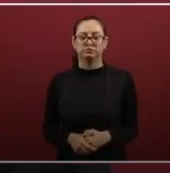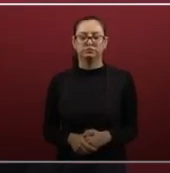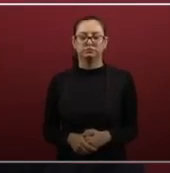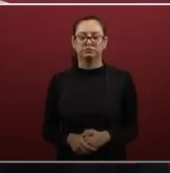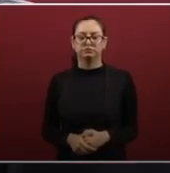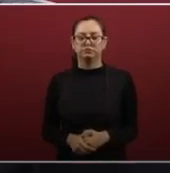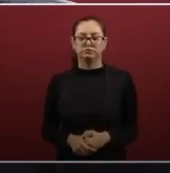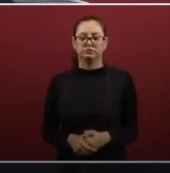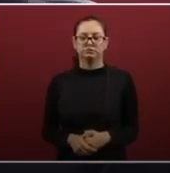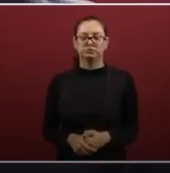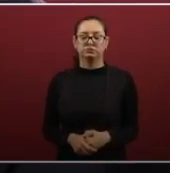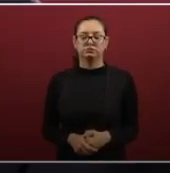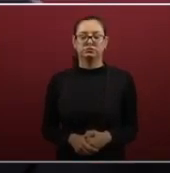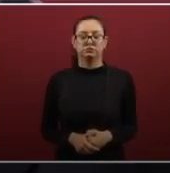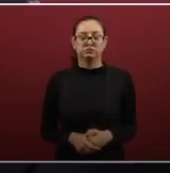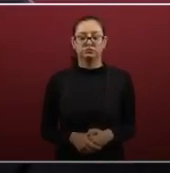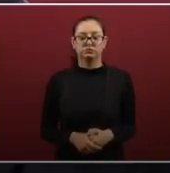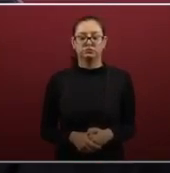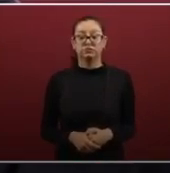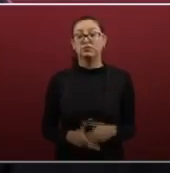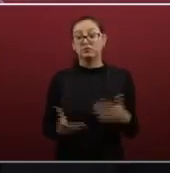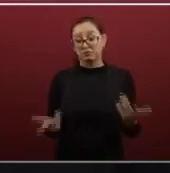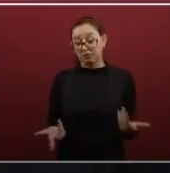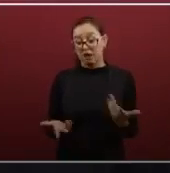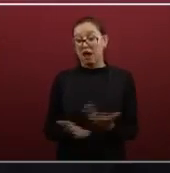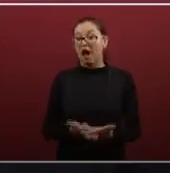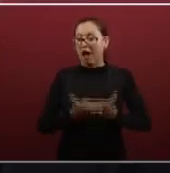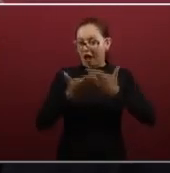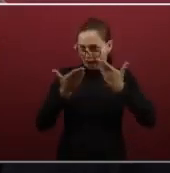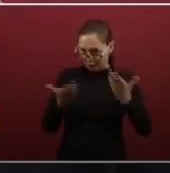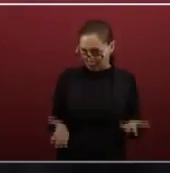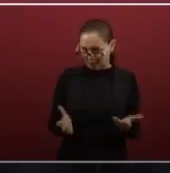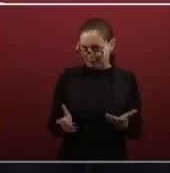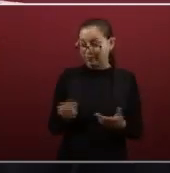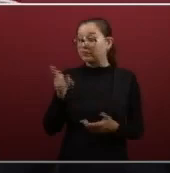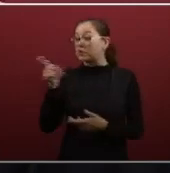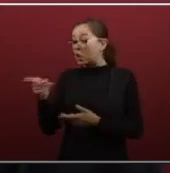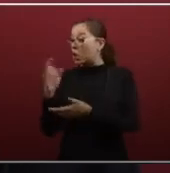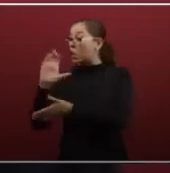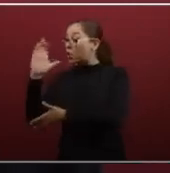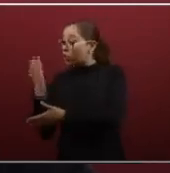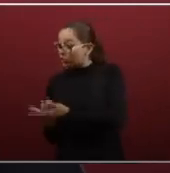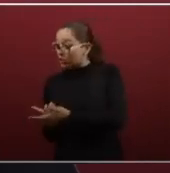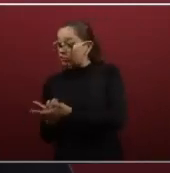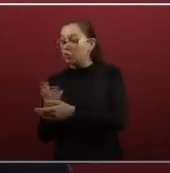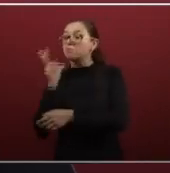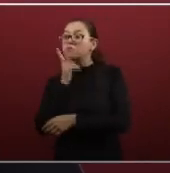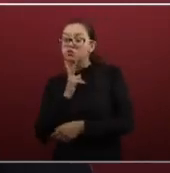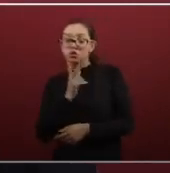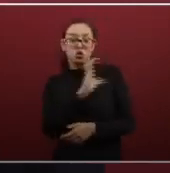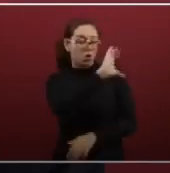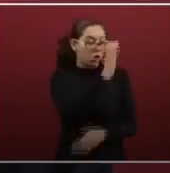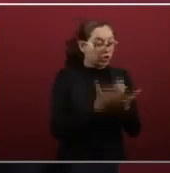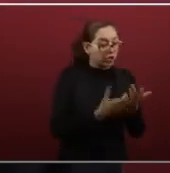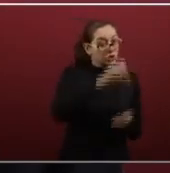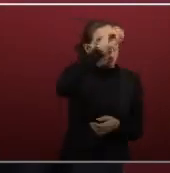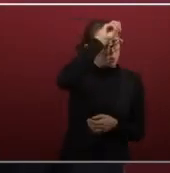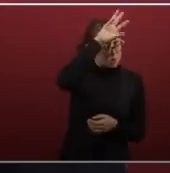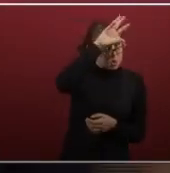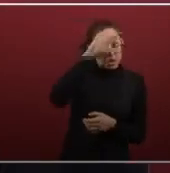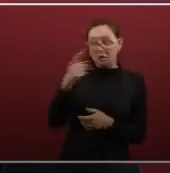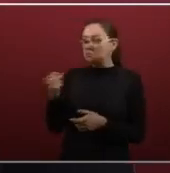contratos para la exploración y para la producción de petróleo invierten y extraen